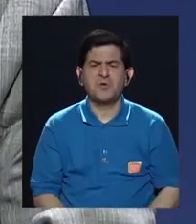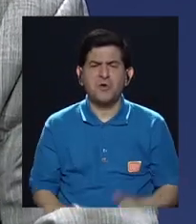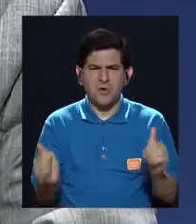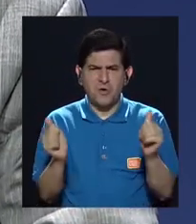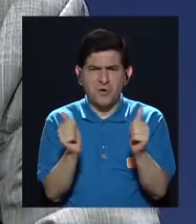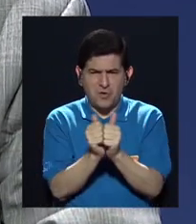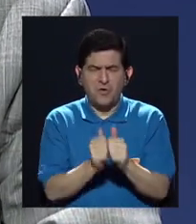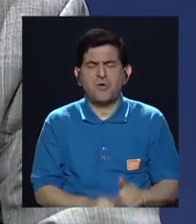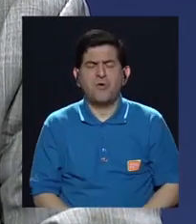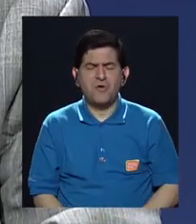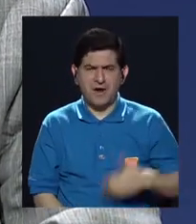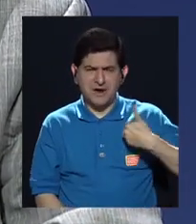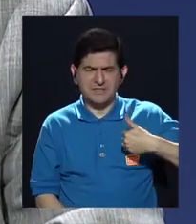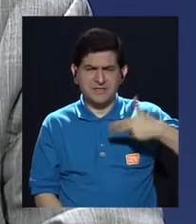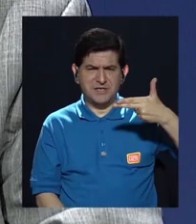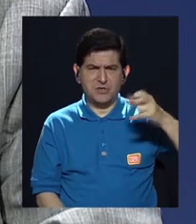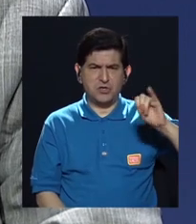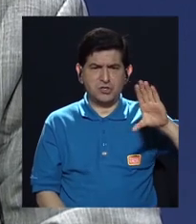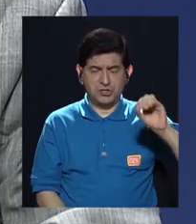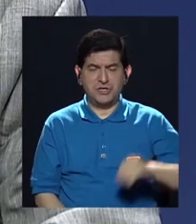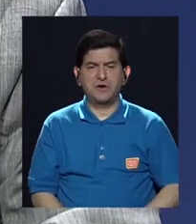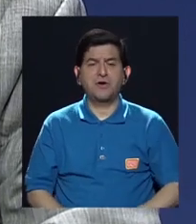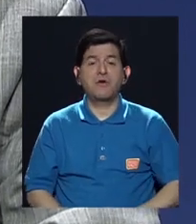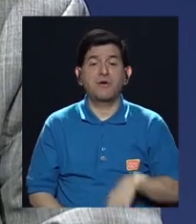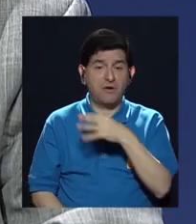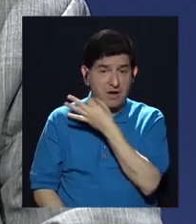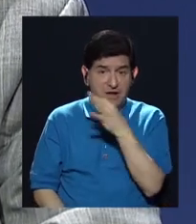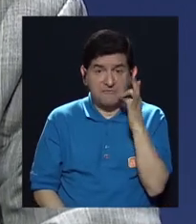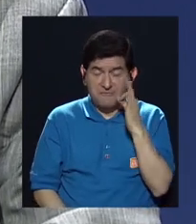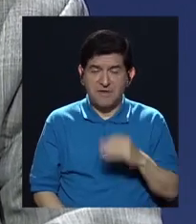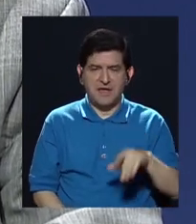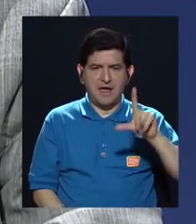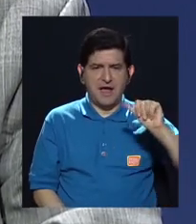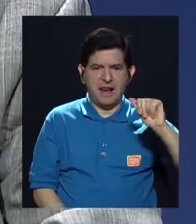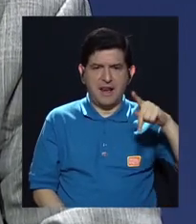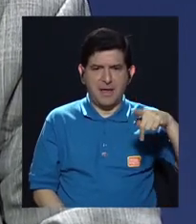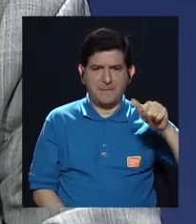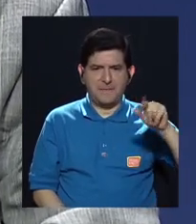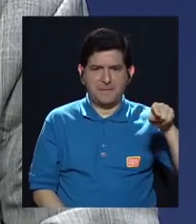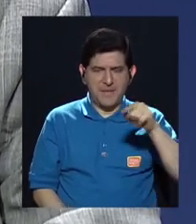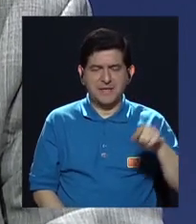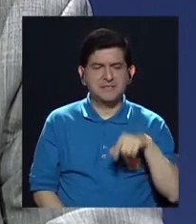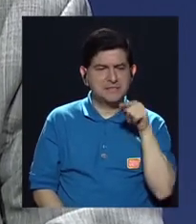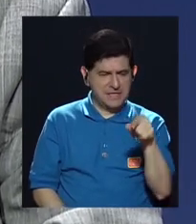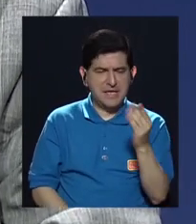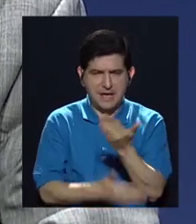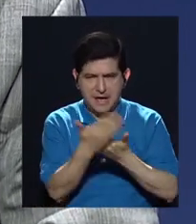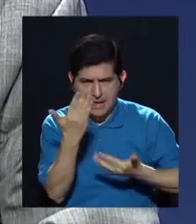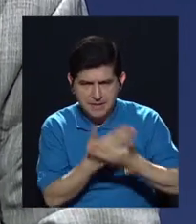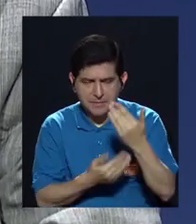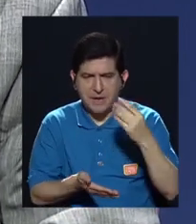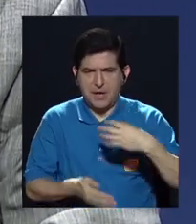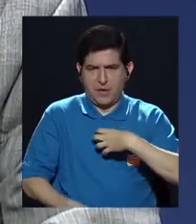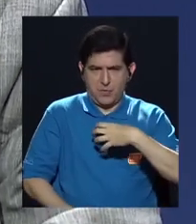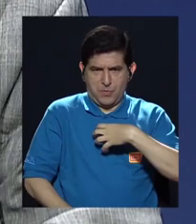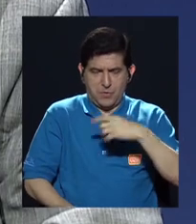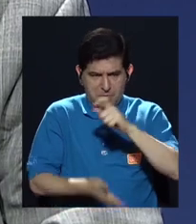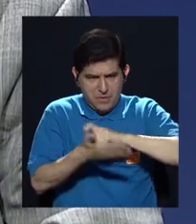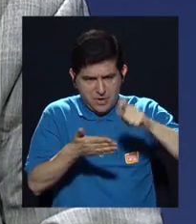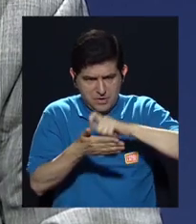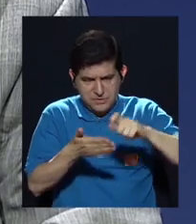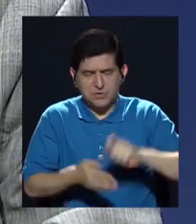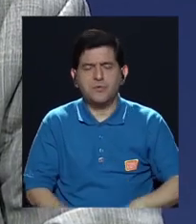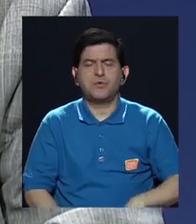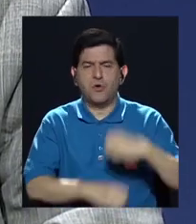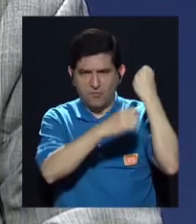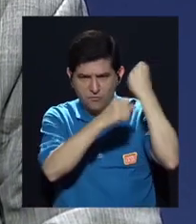con Don Chico en la finca La Paz, a donde se creó el Partido de Liberación Nacional, y él mismo de su puño y letra escribió